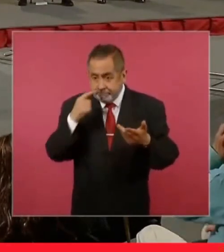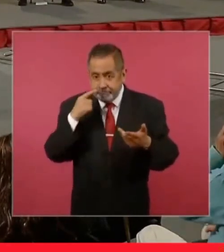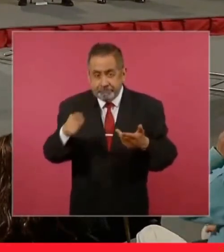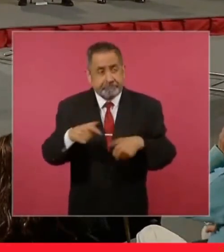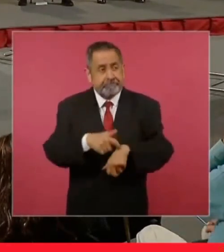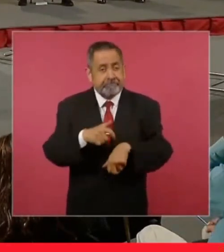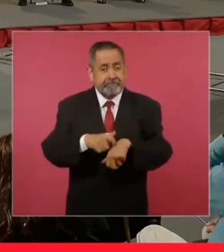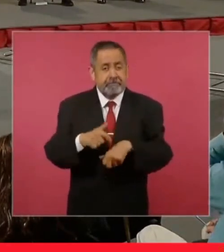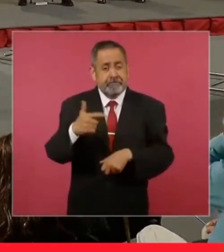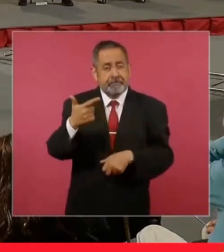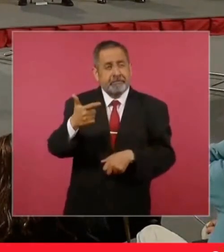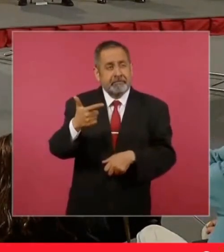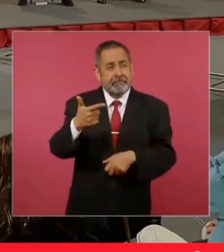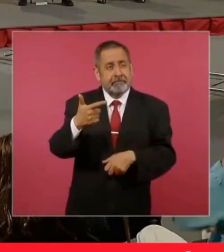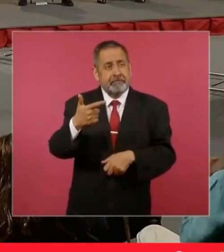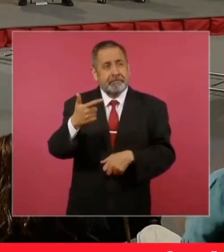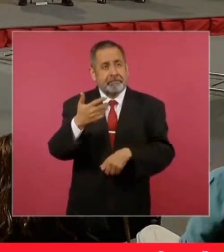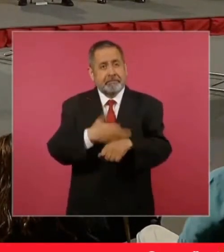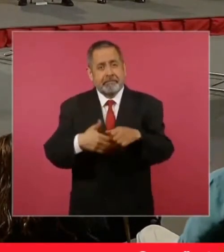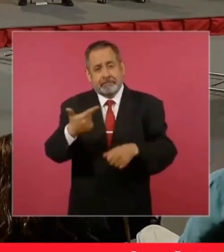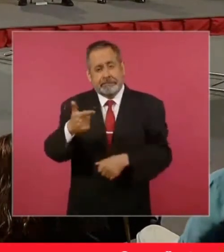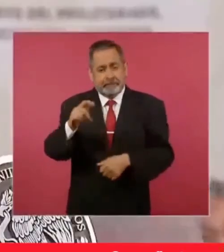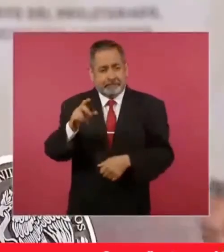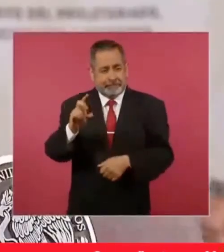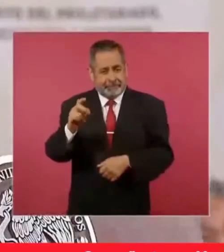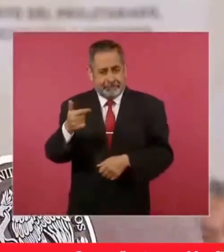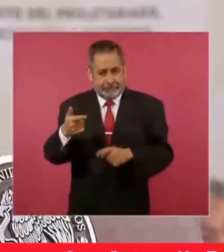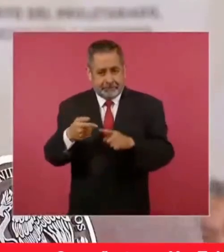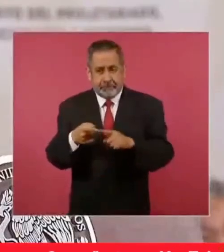las 19:36 y su valor fue de